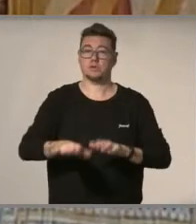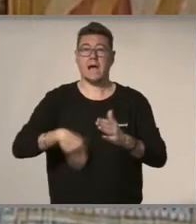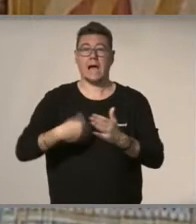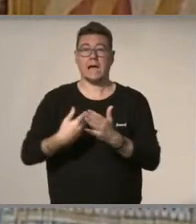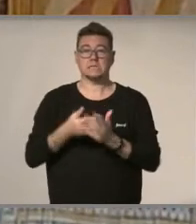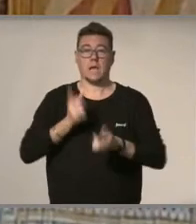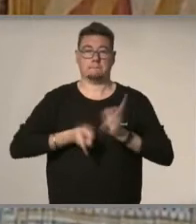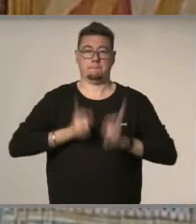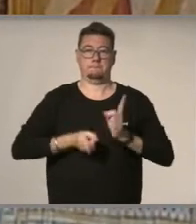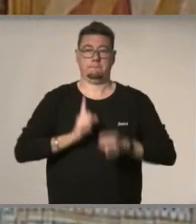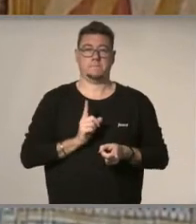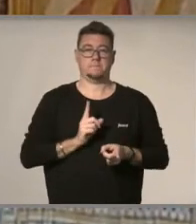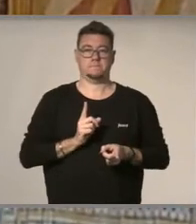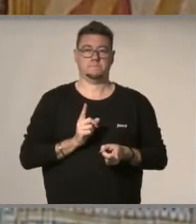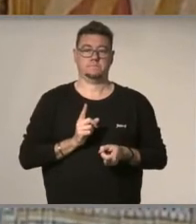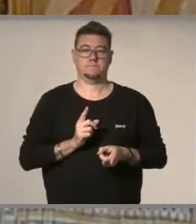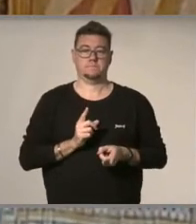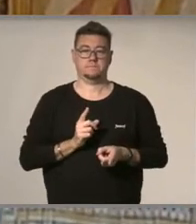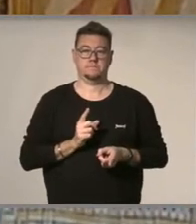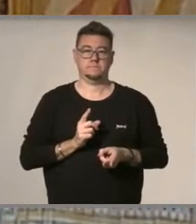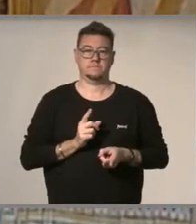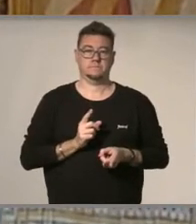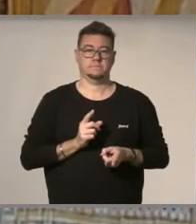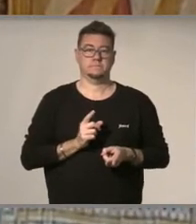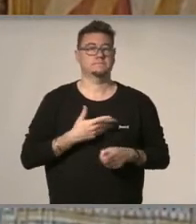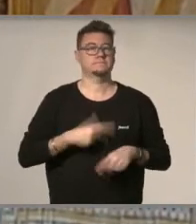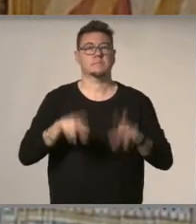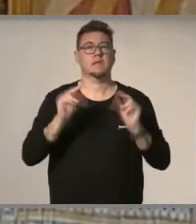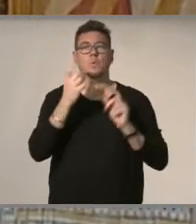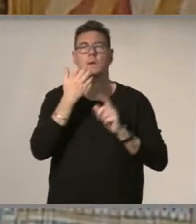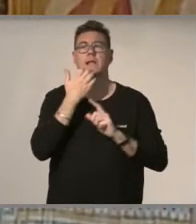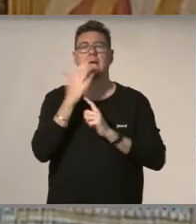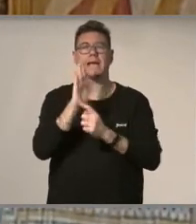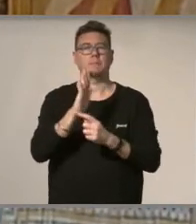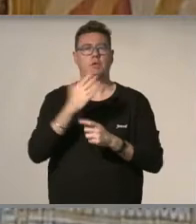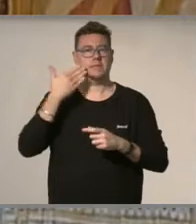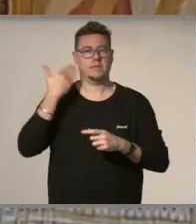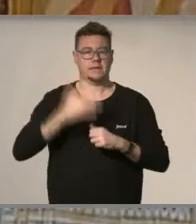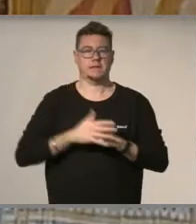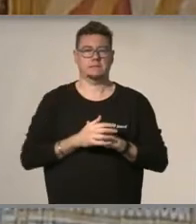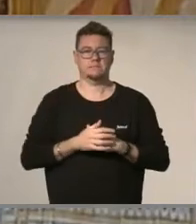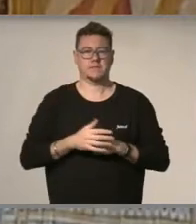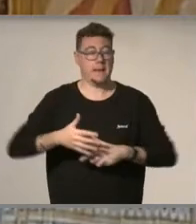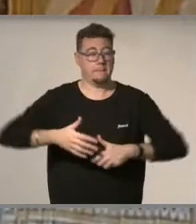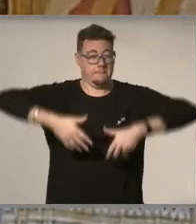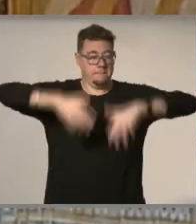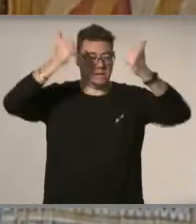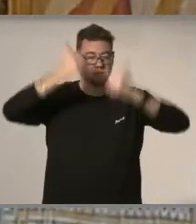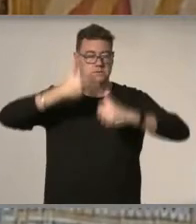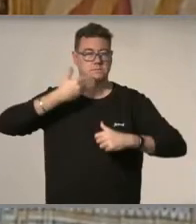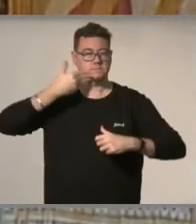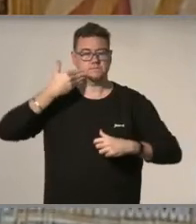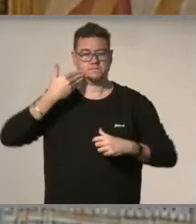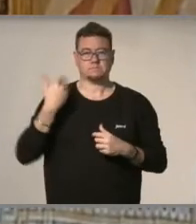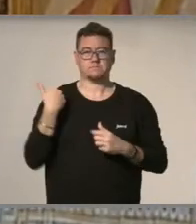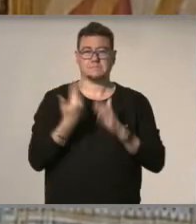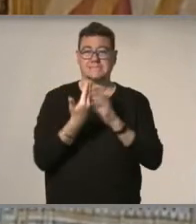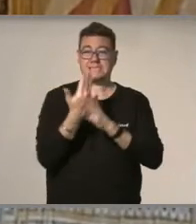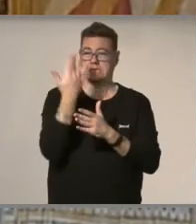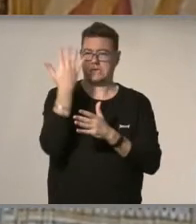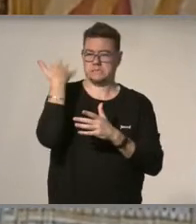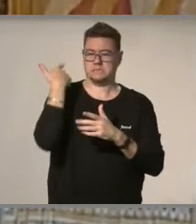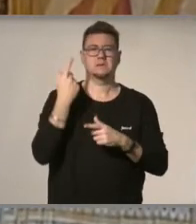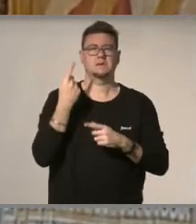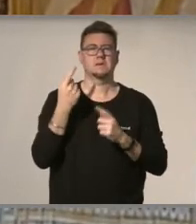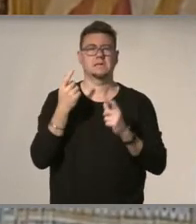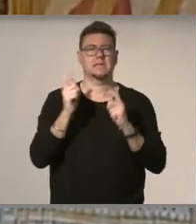totalitarismo. Acabo con un ejemplo de dignidad, de la más alta dignidad. Hace unos días se publicaba